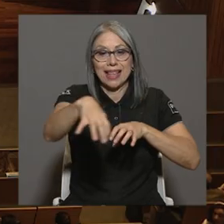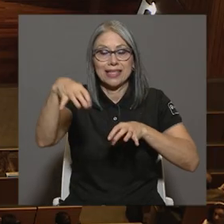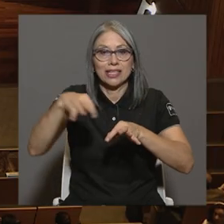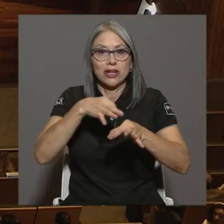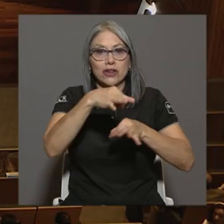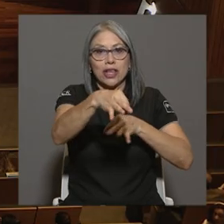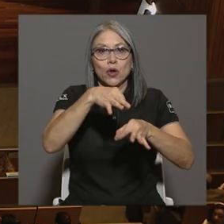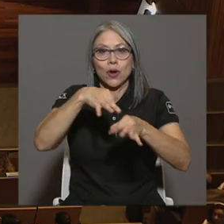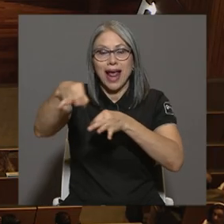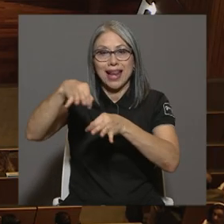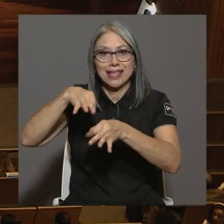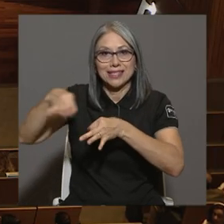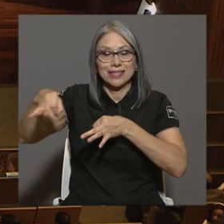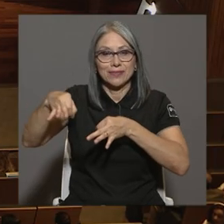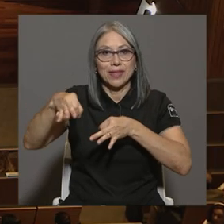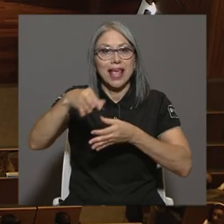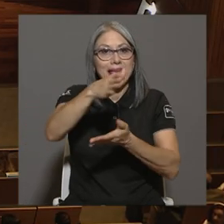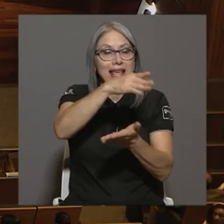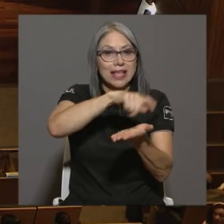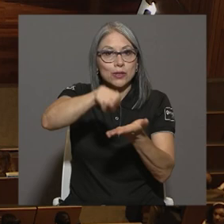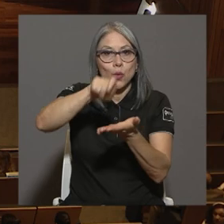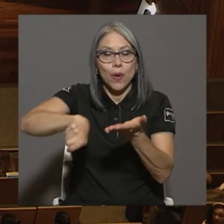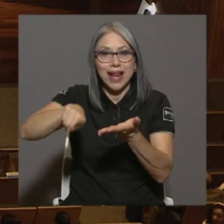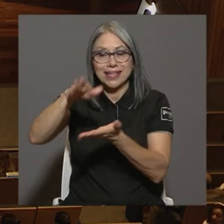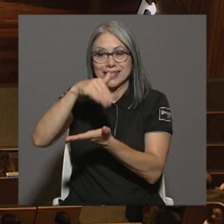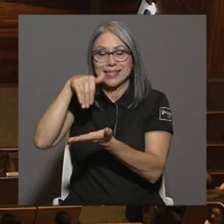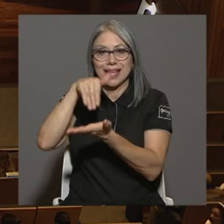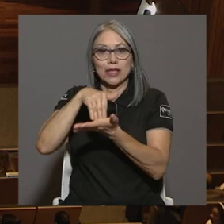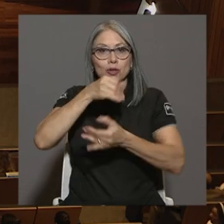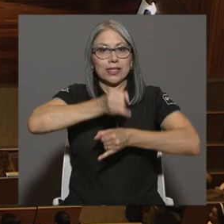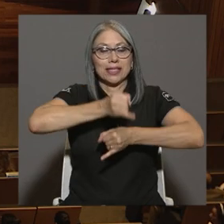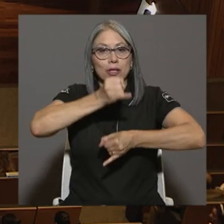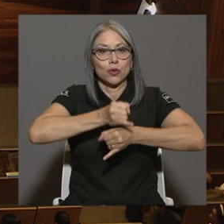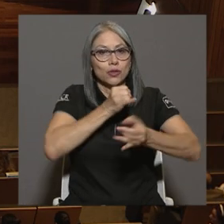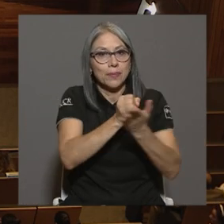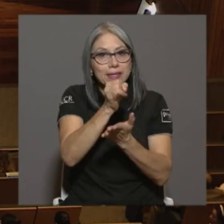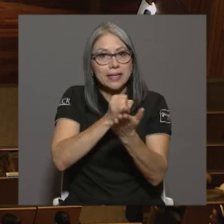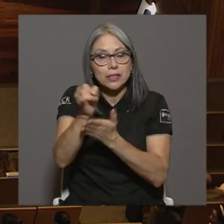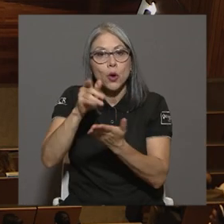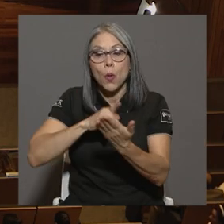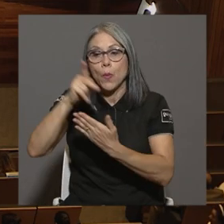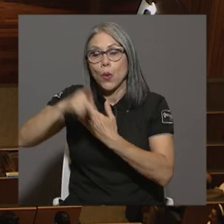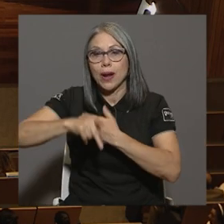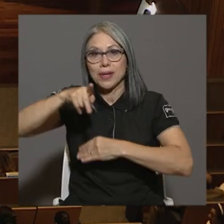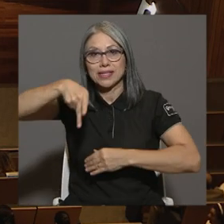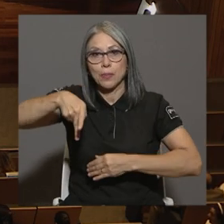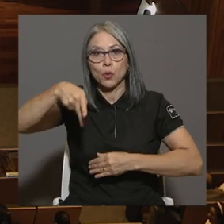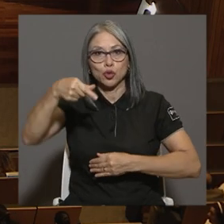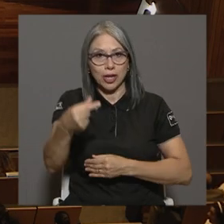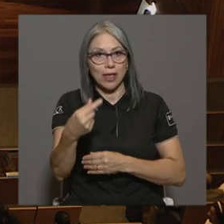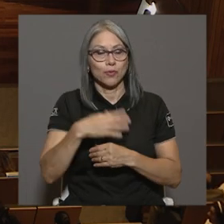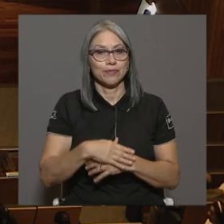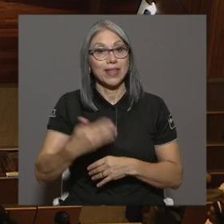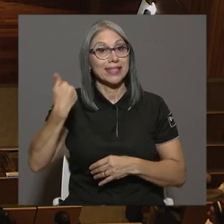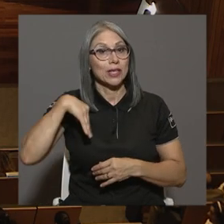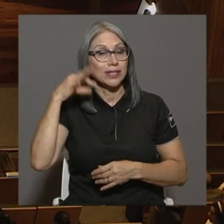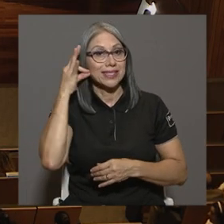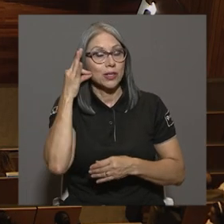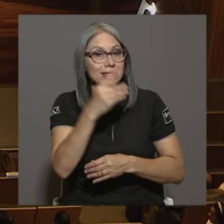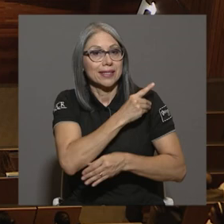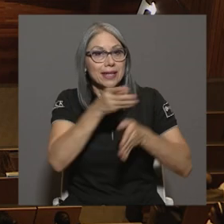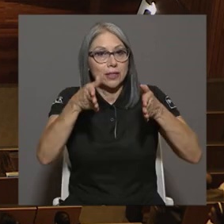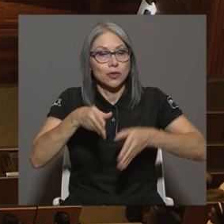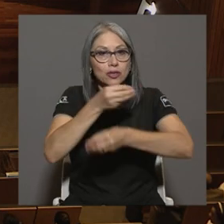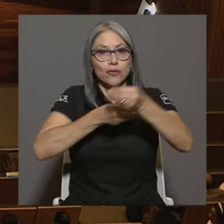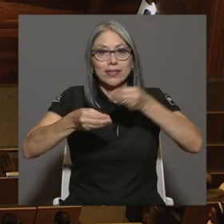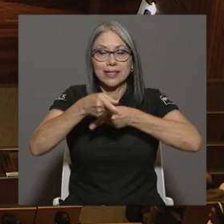de escuelas, de centros e institutos de investigación, de programas de posgrado, señoras y señores directores de